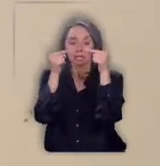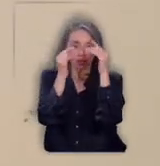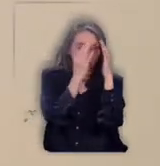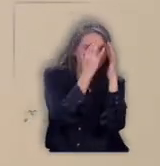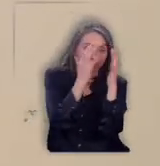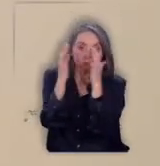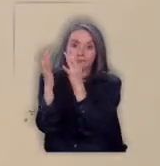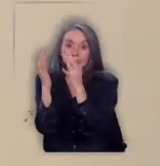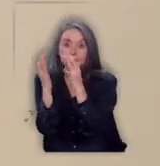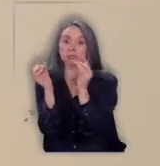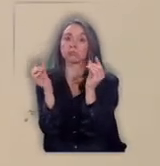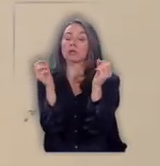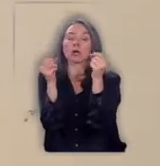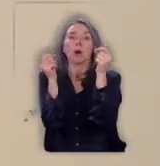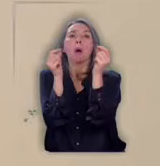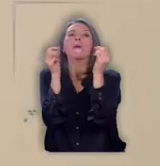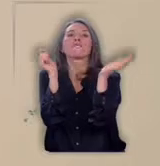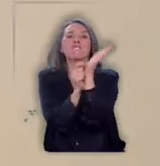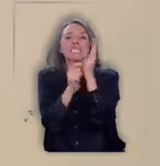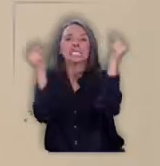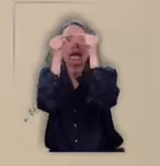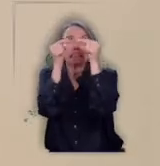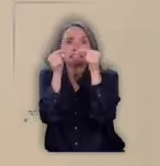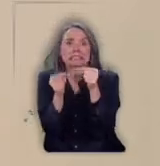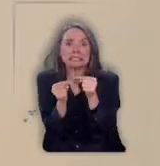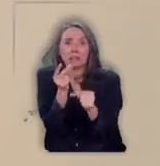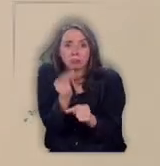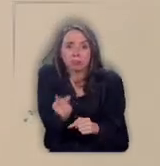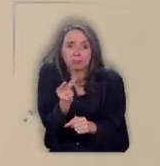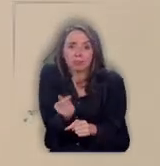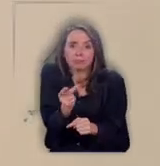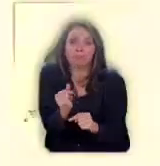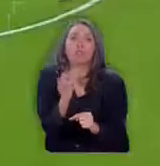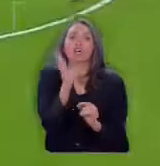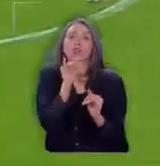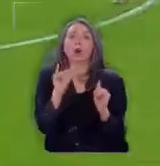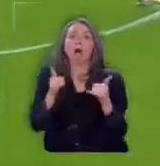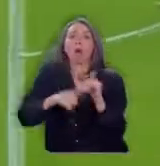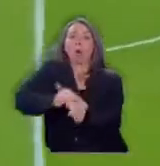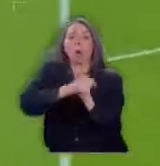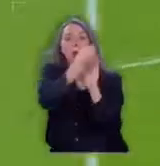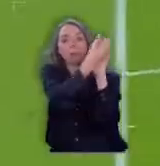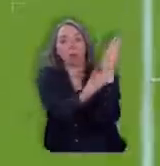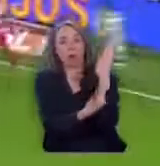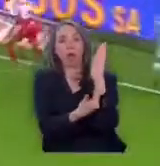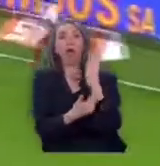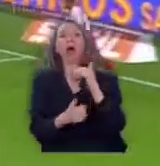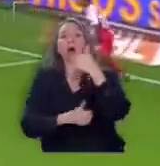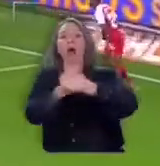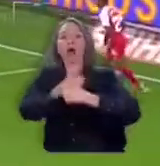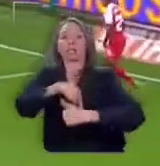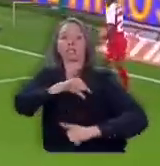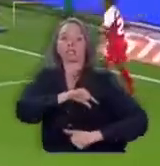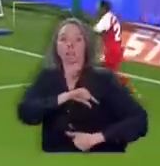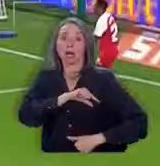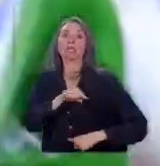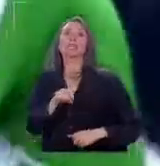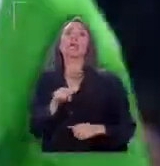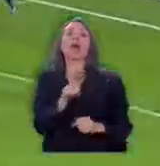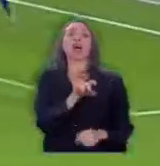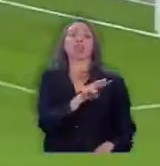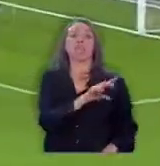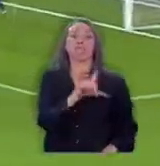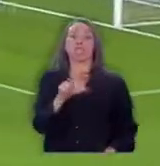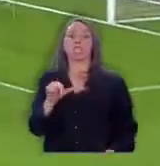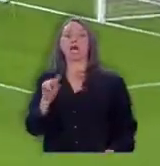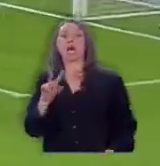concentrados Pero y que no tenemos una plantilla especialmente la liga vuelve este jueves con el derbi andaluz entre Sevilla y